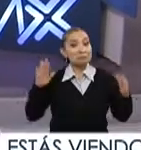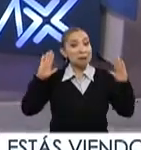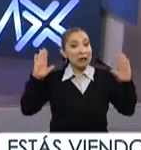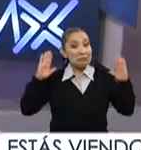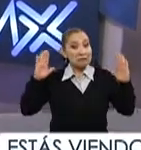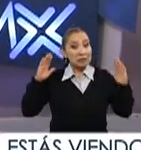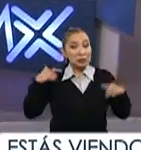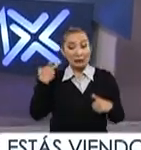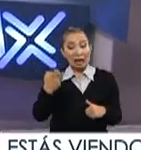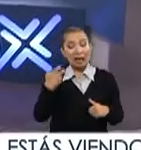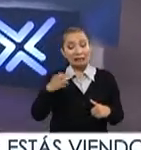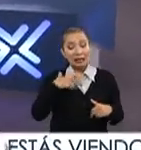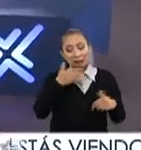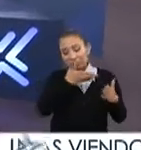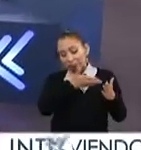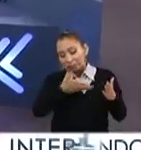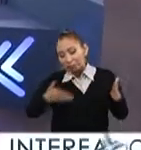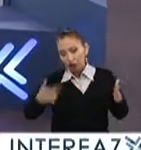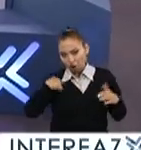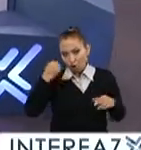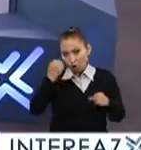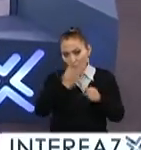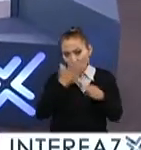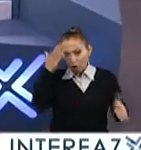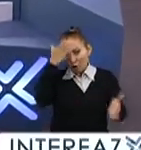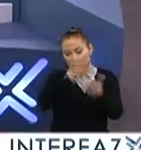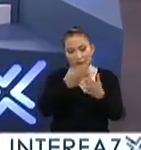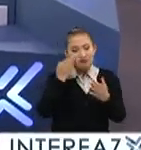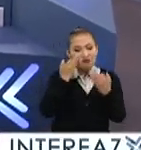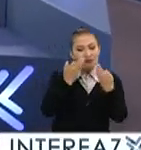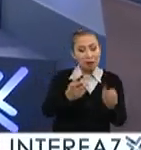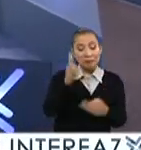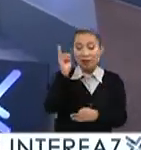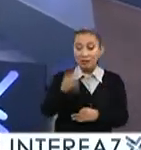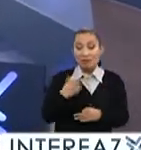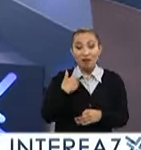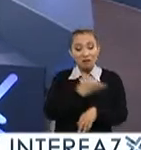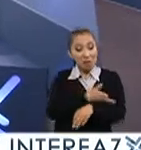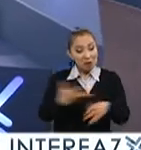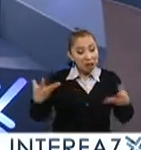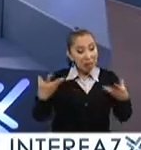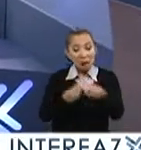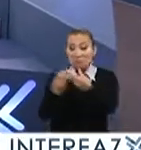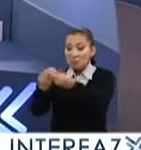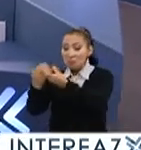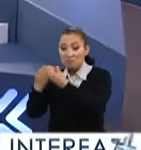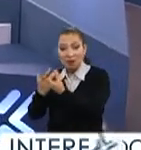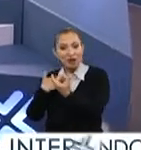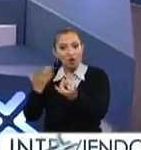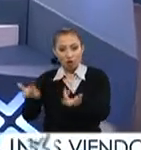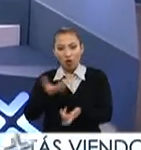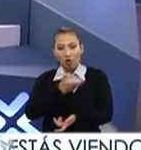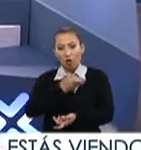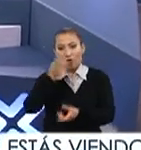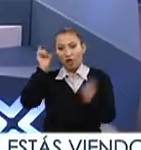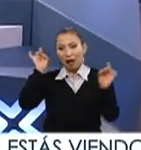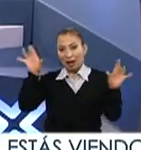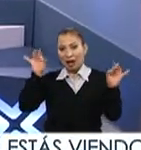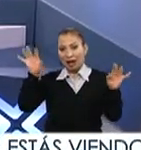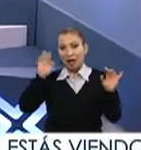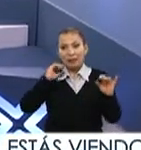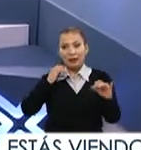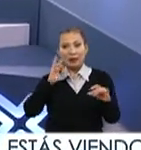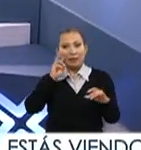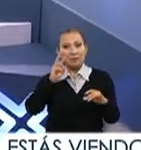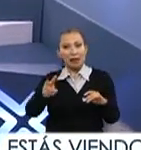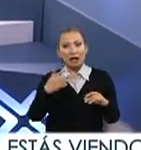Espectacular este recorrido. Ahora, Cris, tuve la oportunidad de estar ahí viéndolo y en realidad muy familiar. Estuve en el Ángel, el agotamiento